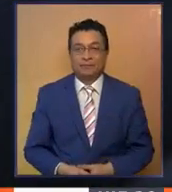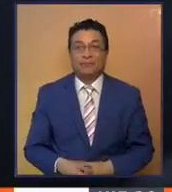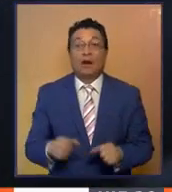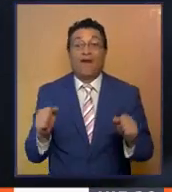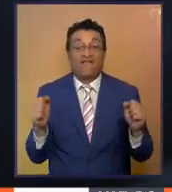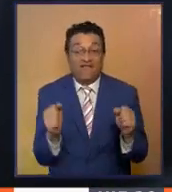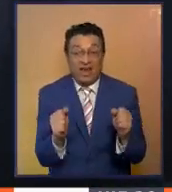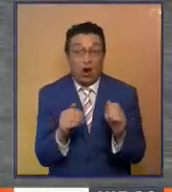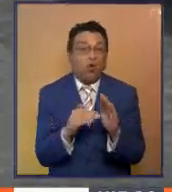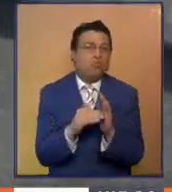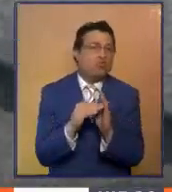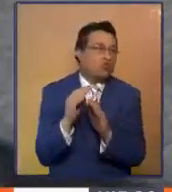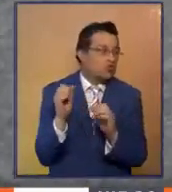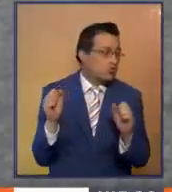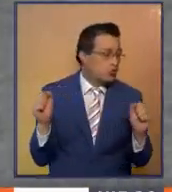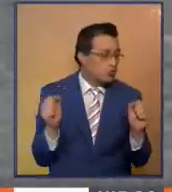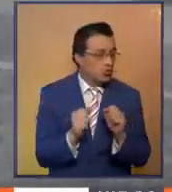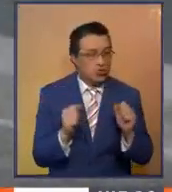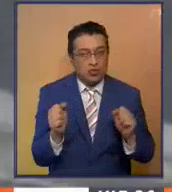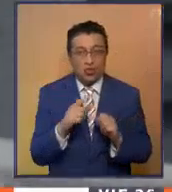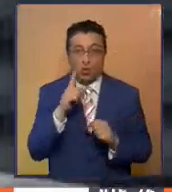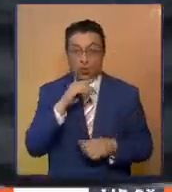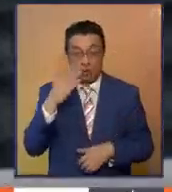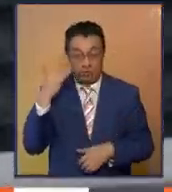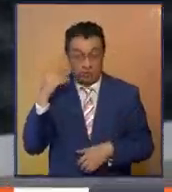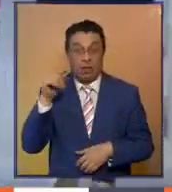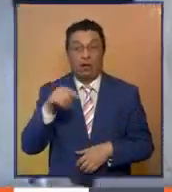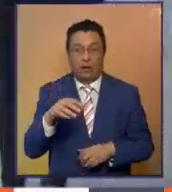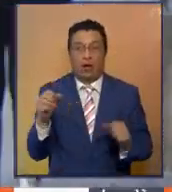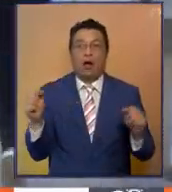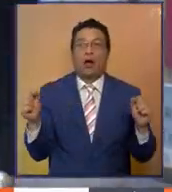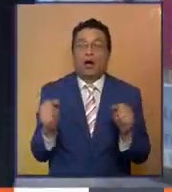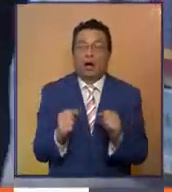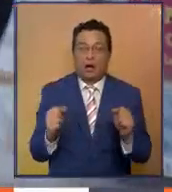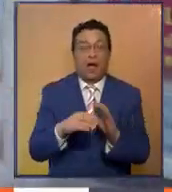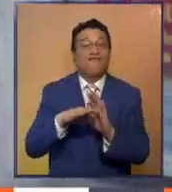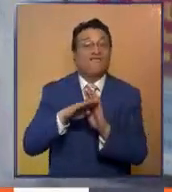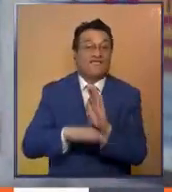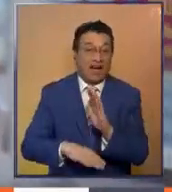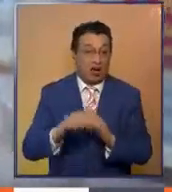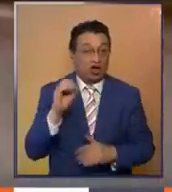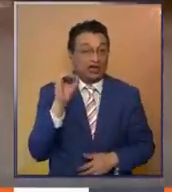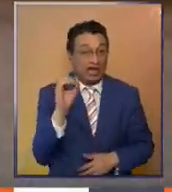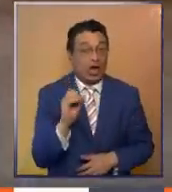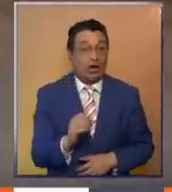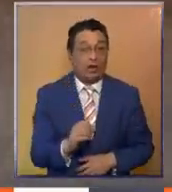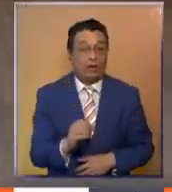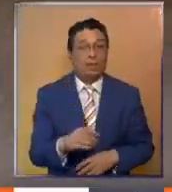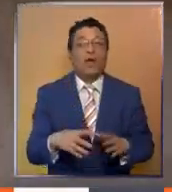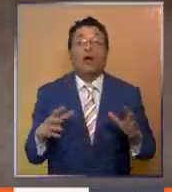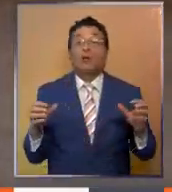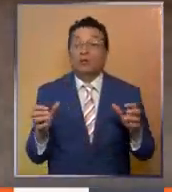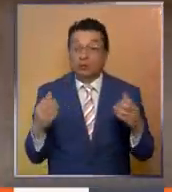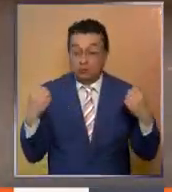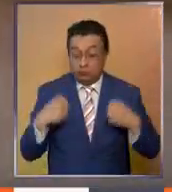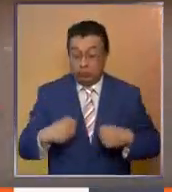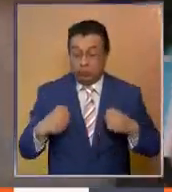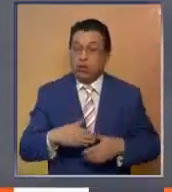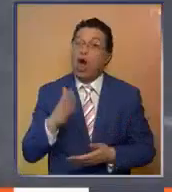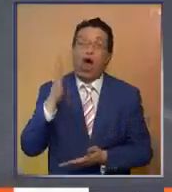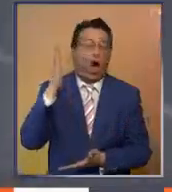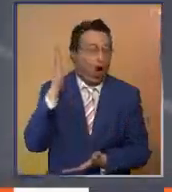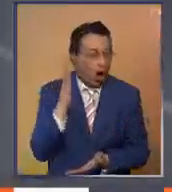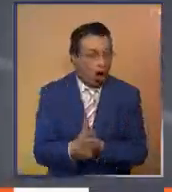Frío, mucho frío. Los últimos días hemos tenido temperaturas incluso bajo cero. Salir muy abrigado es